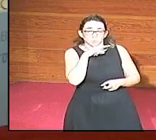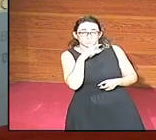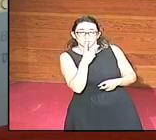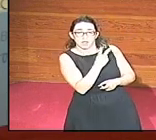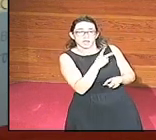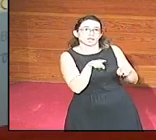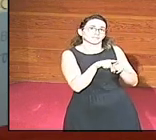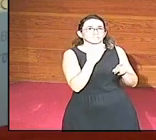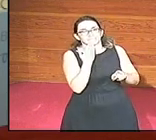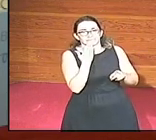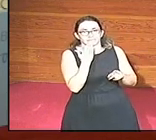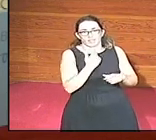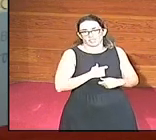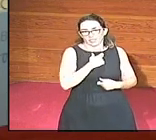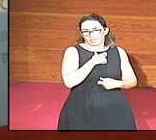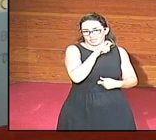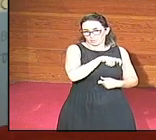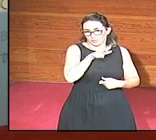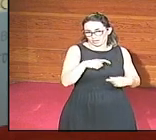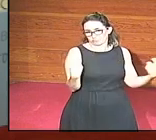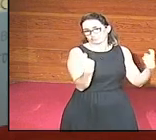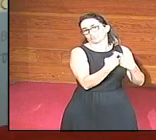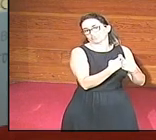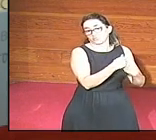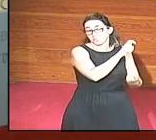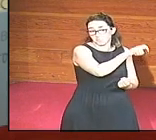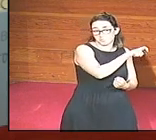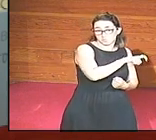como una guerra civil entre ucranianos,